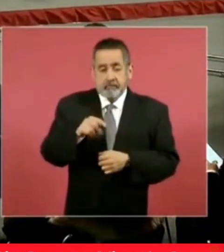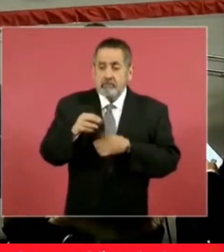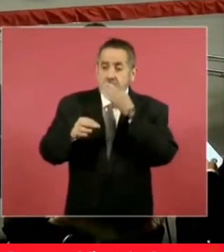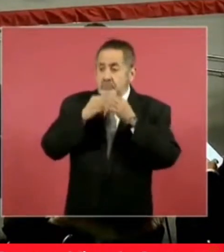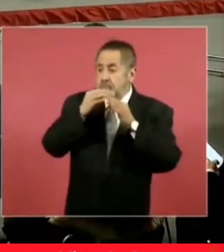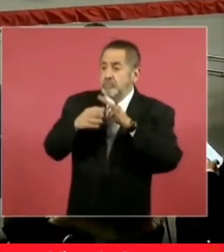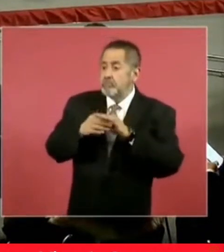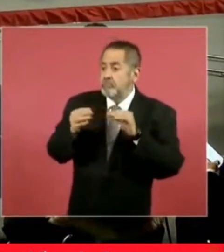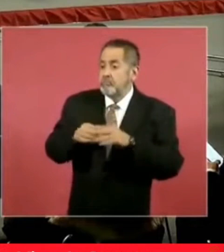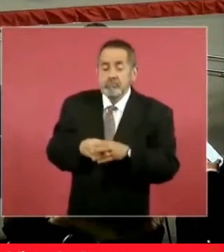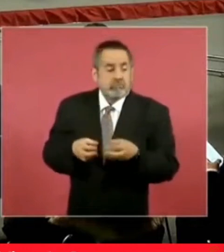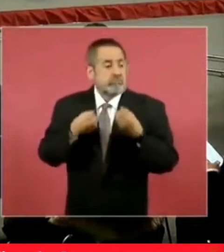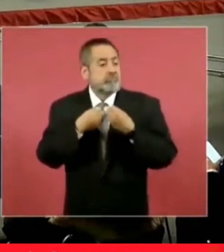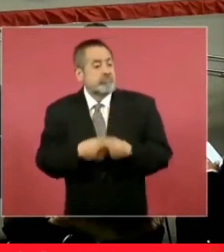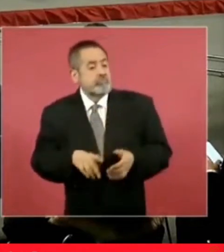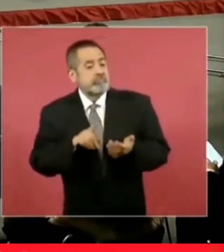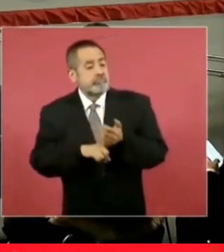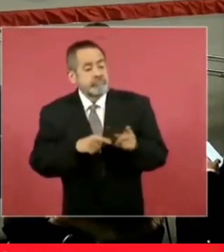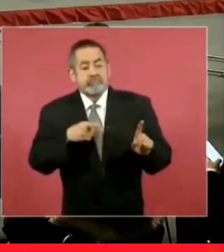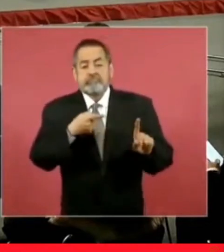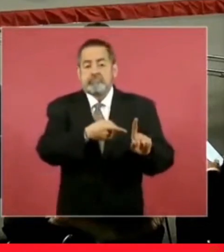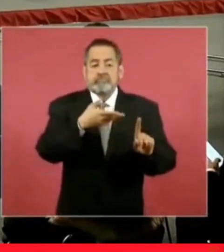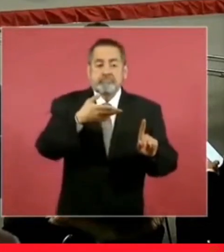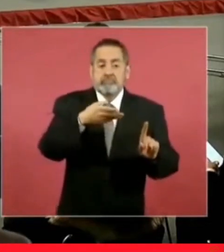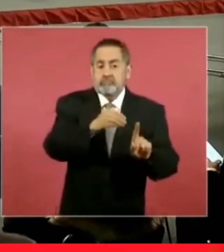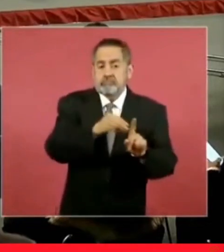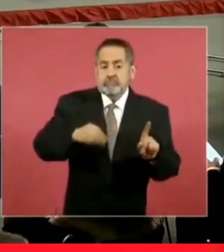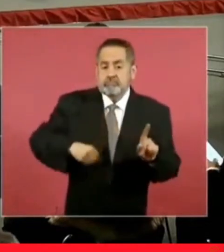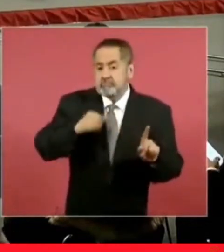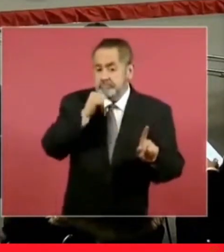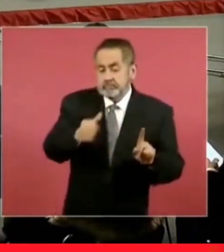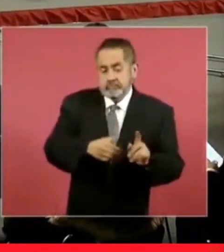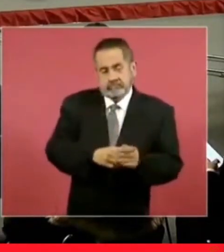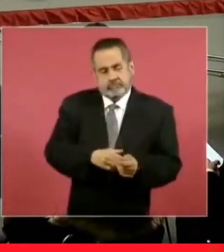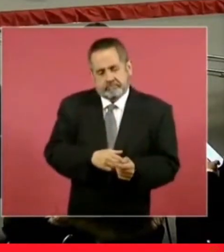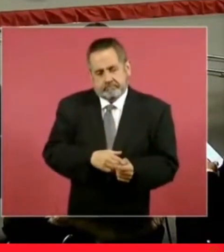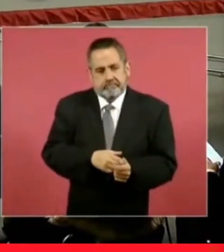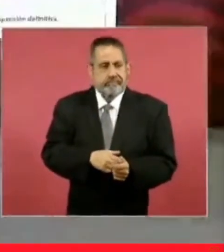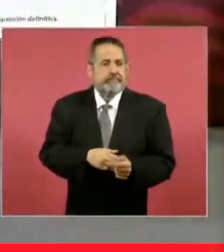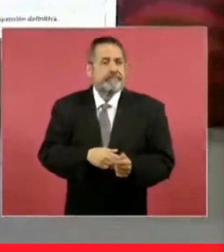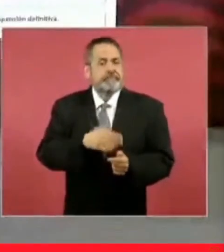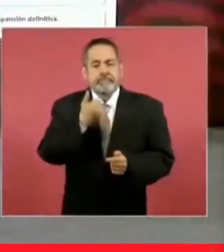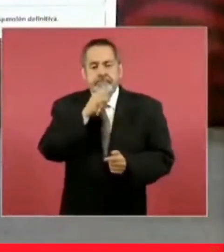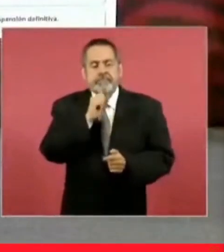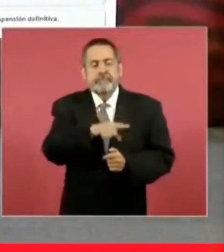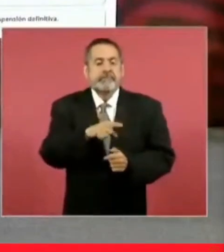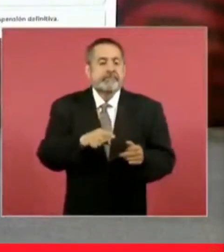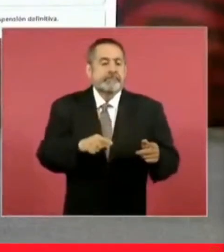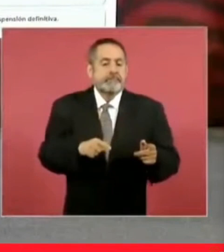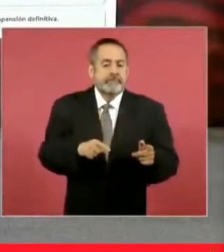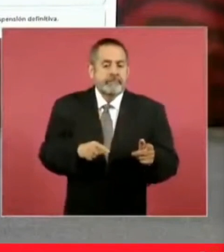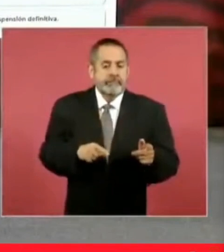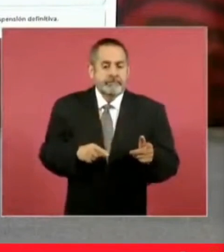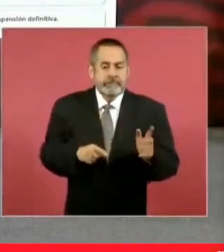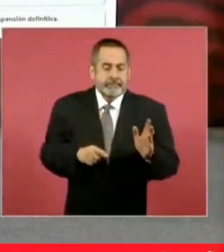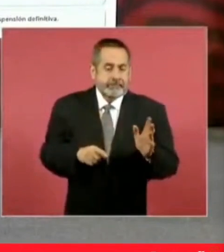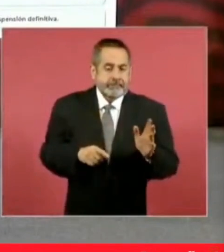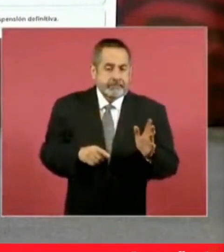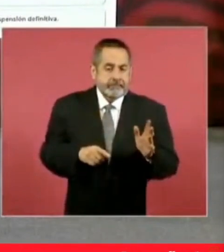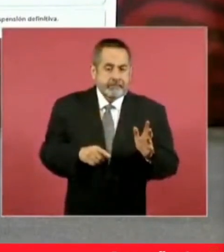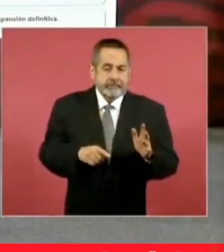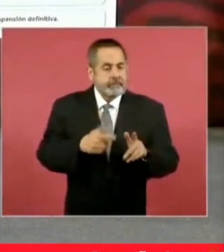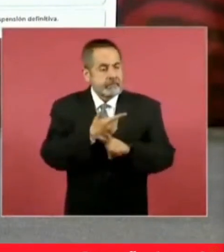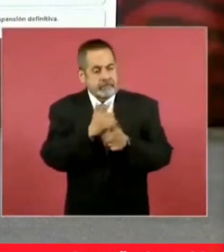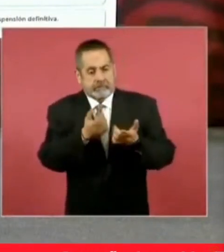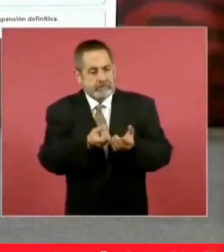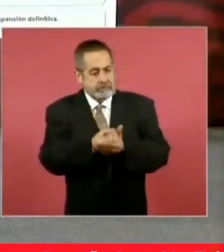atenta contra la presunción de inocencia de Uriel n y pero no afecta la libertad de